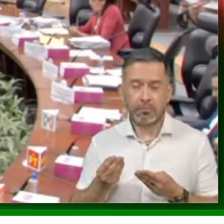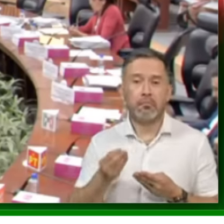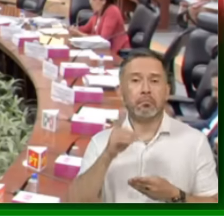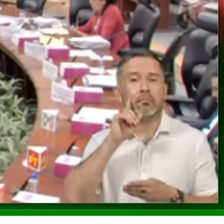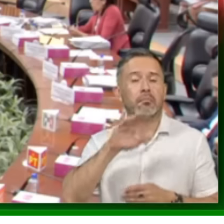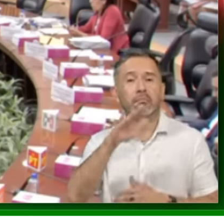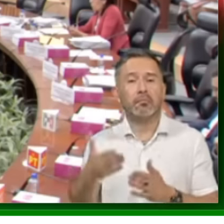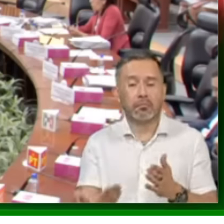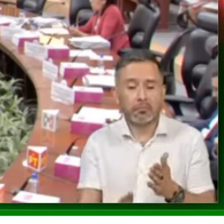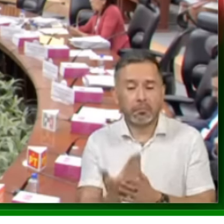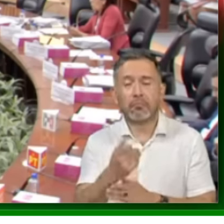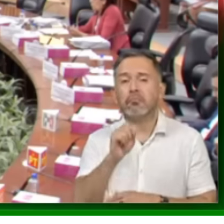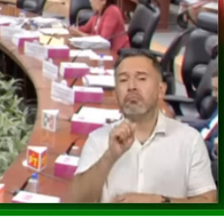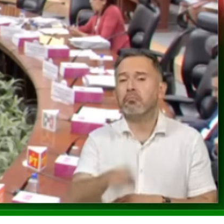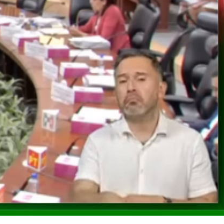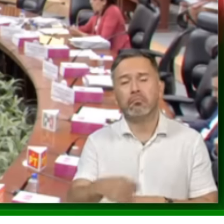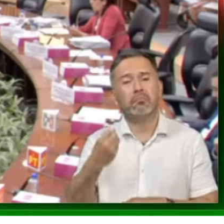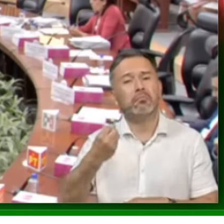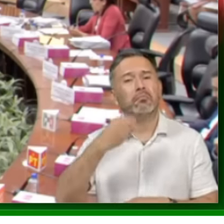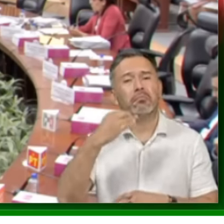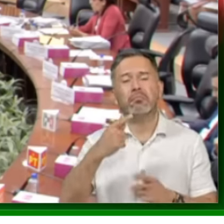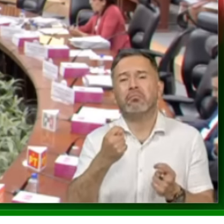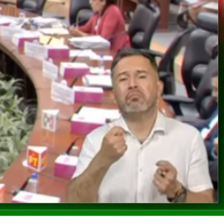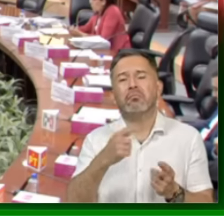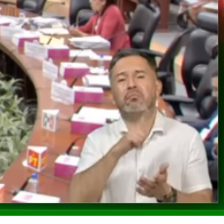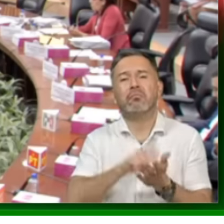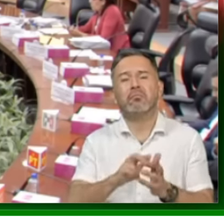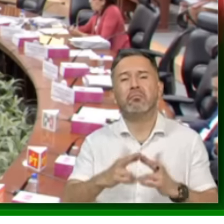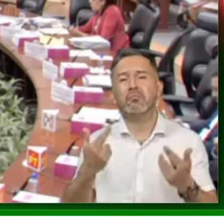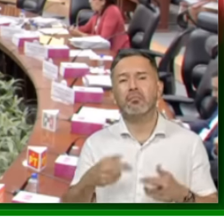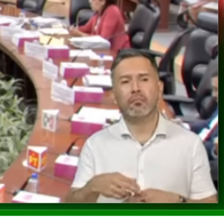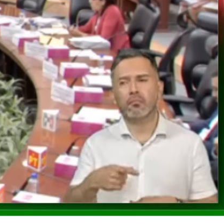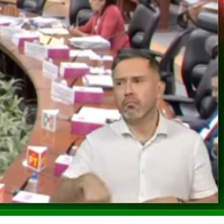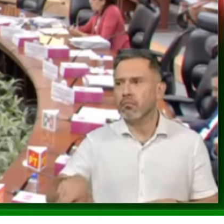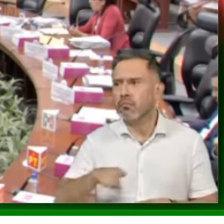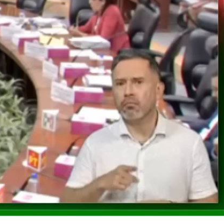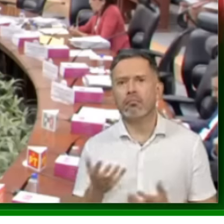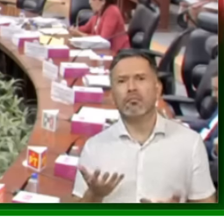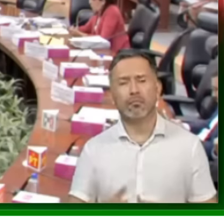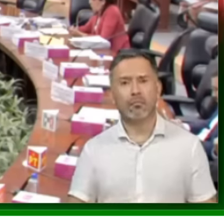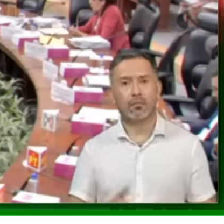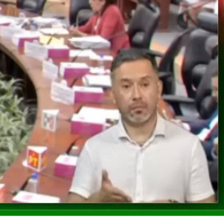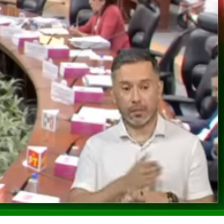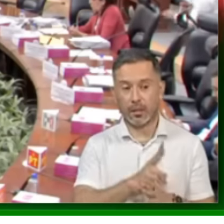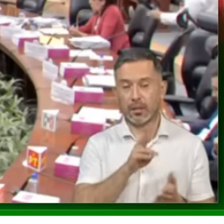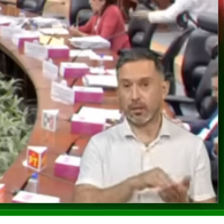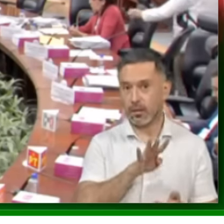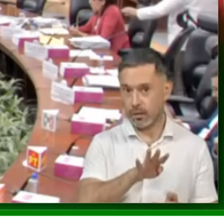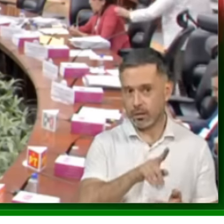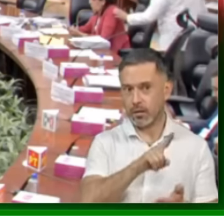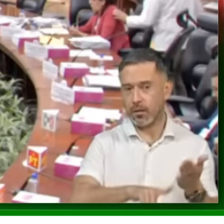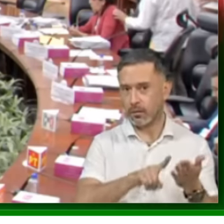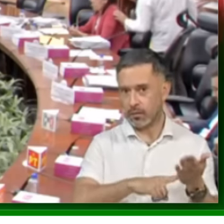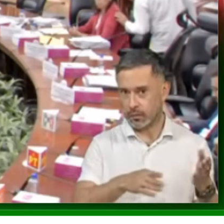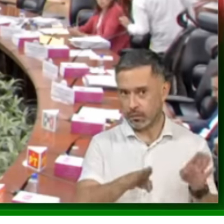a violentarla qué vamos a hacer Bueno en 2019 se suspendieron para